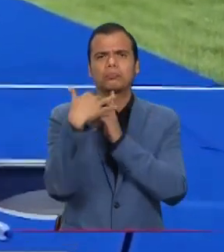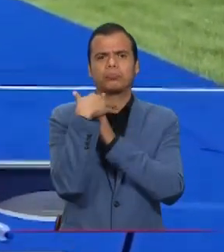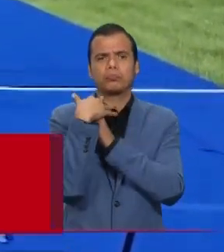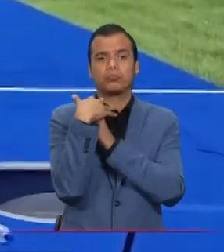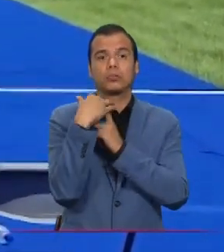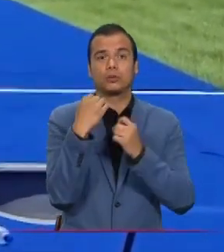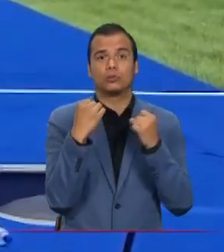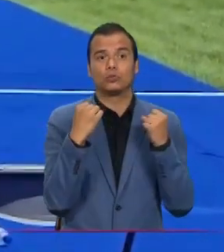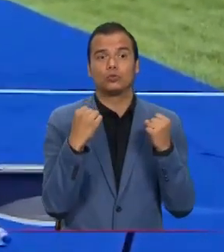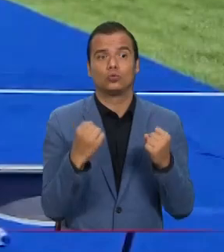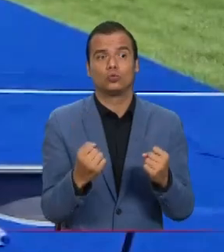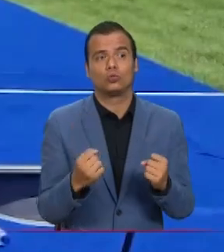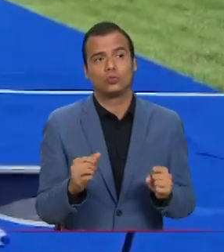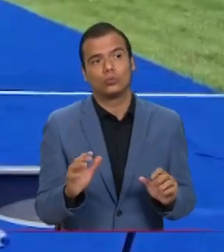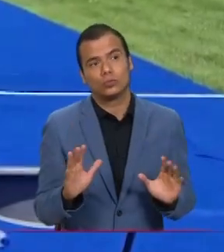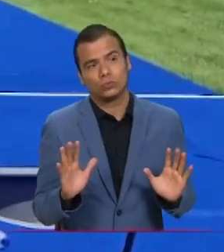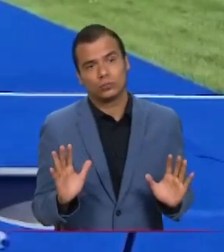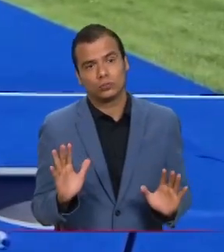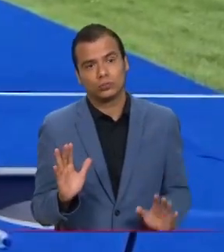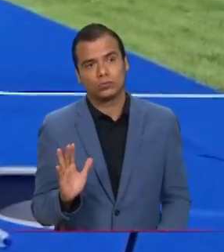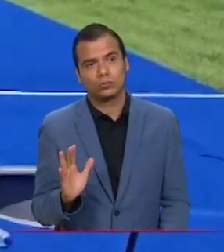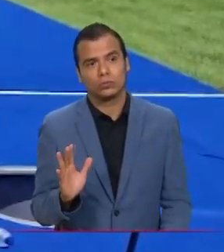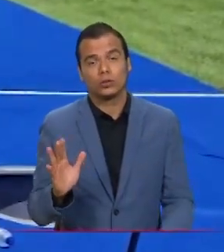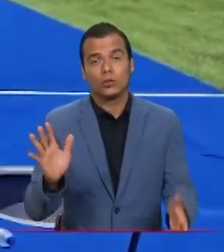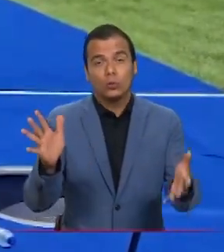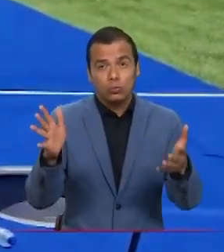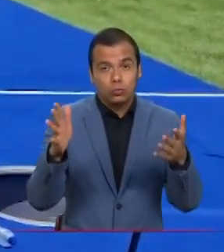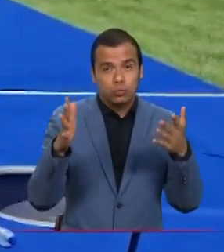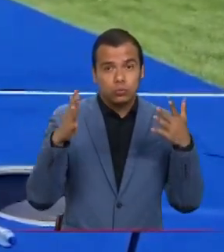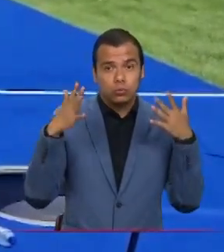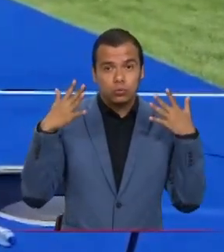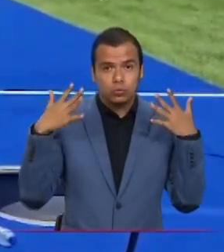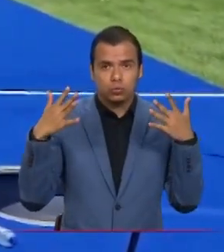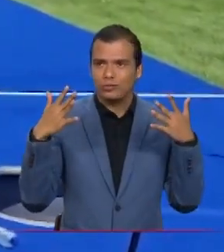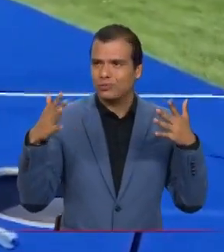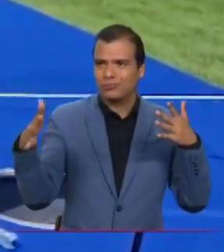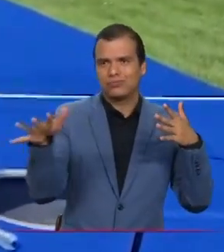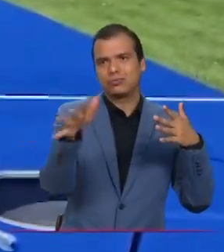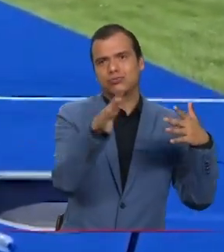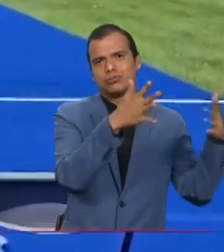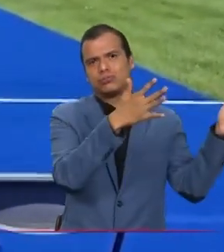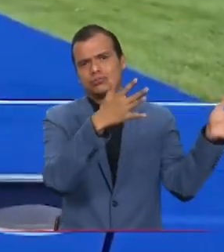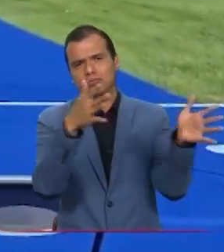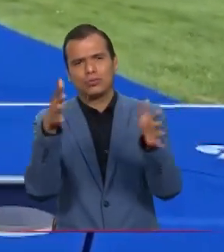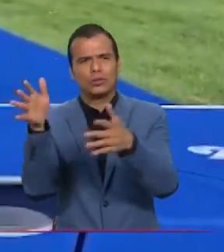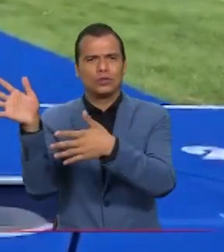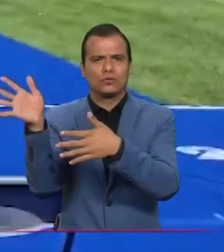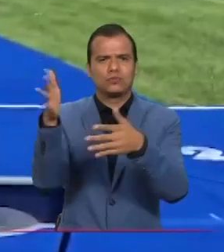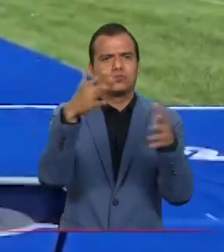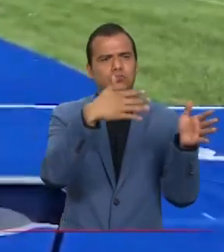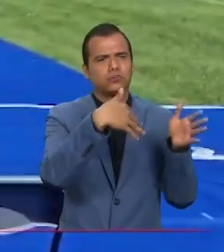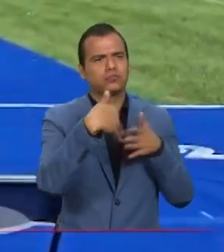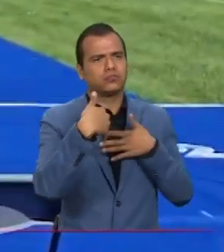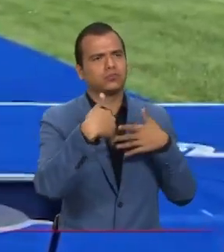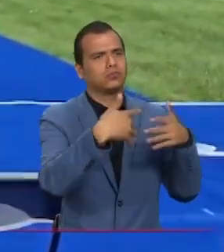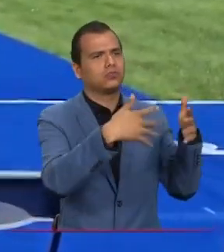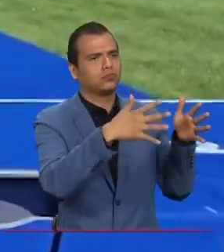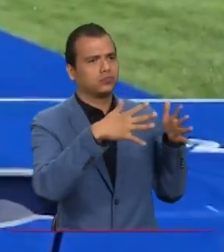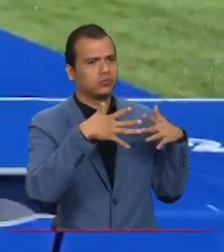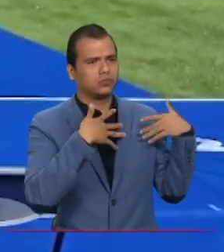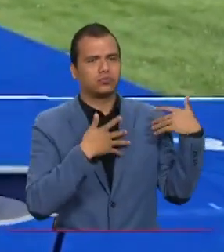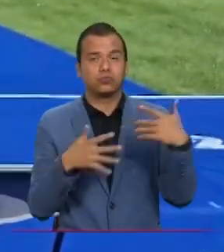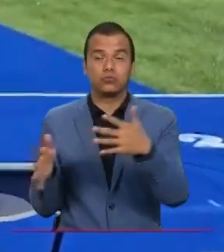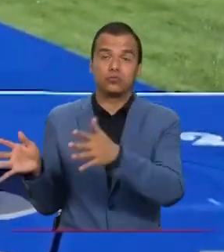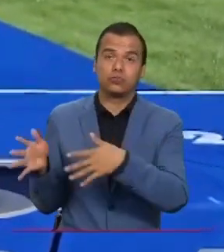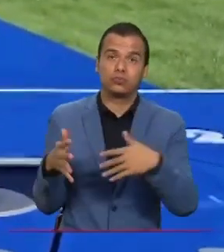bastante viento y no es solamente en una sola dirección sino que constantemente va cambiando como se puede en la manguita que está de viento